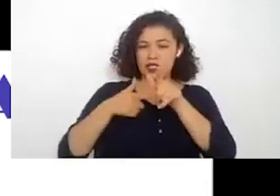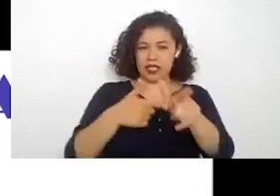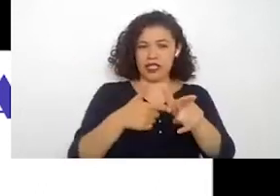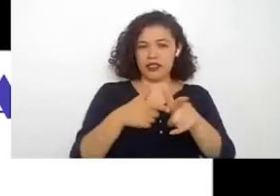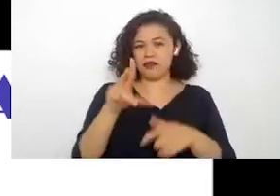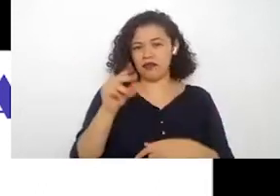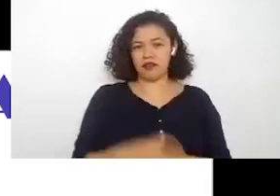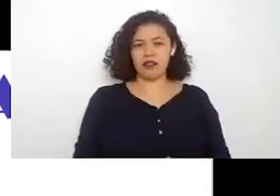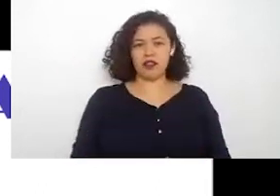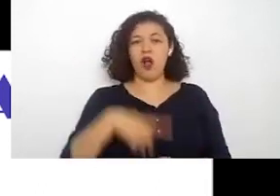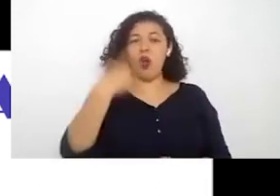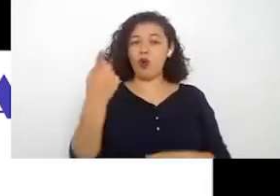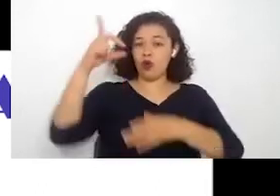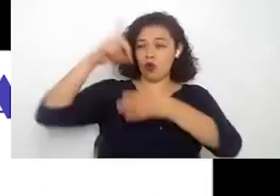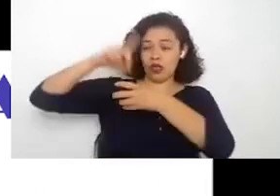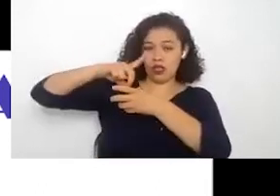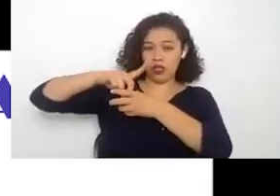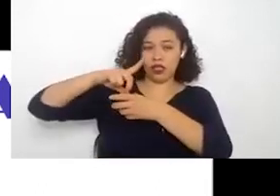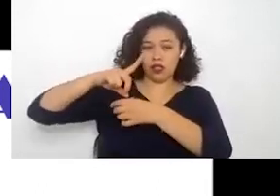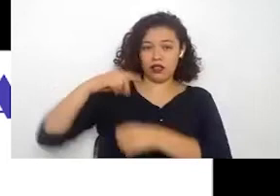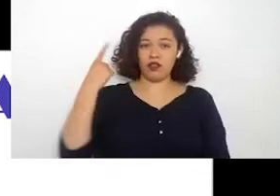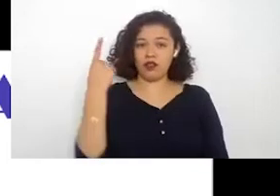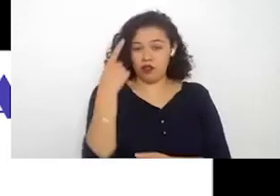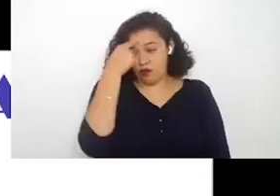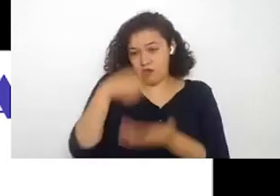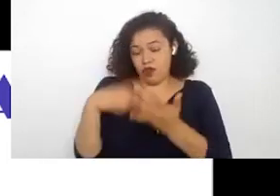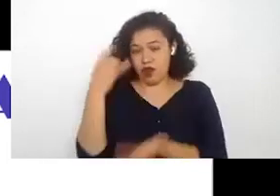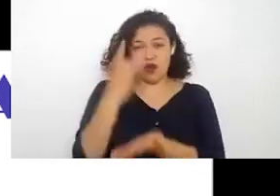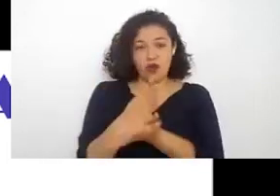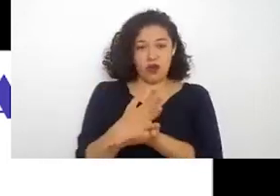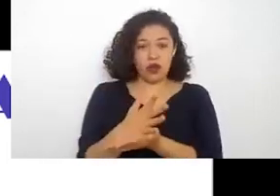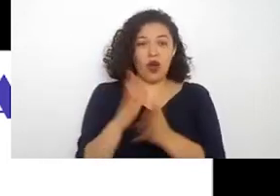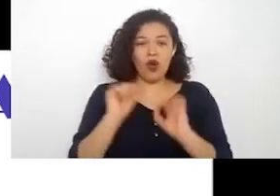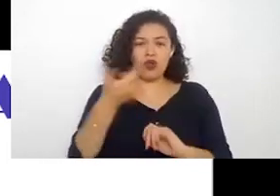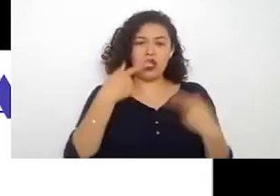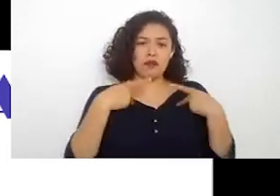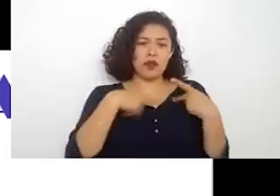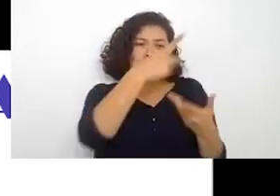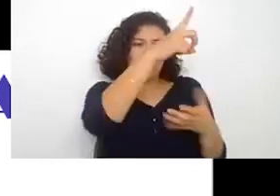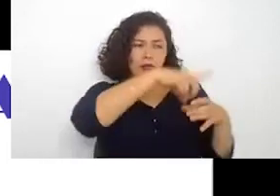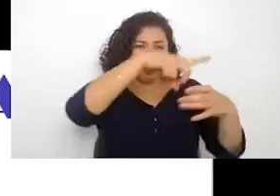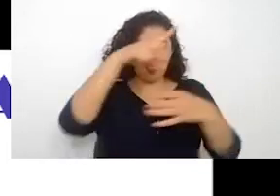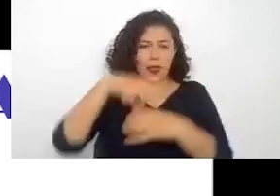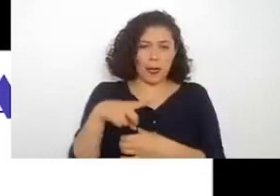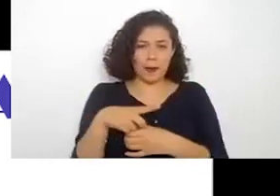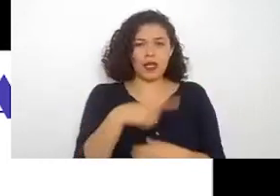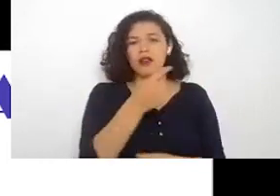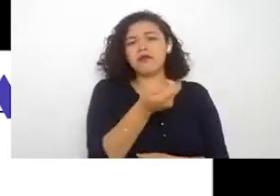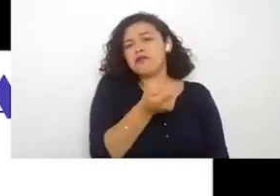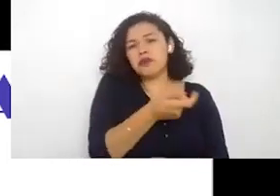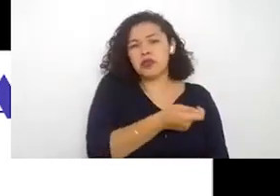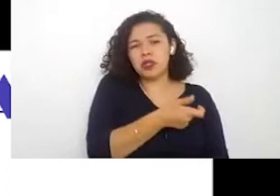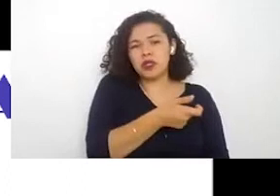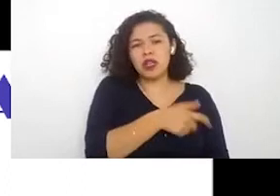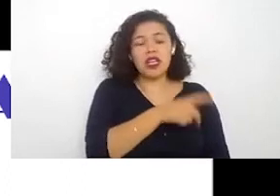Tienen un donante, que yo creo que es el único, o que si tienen otros, son mínimos, tan